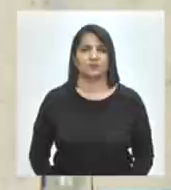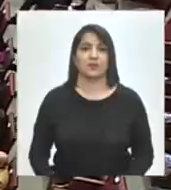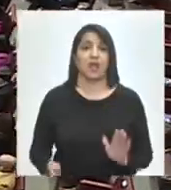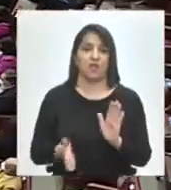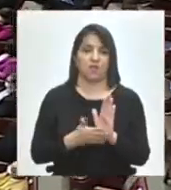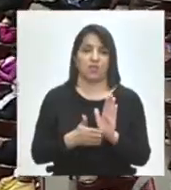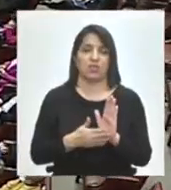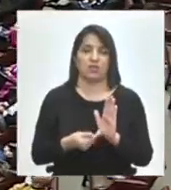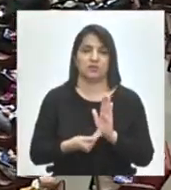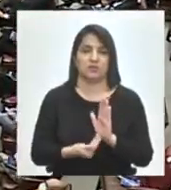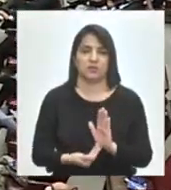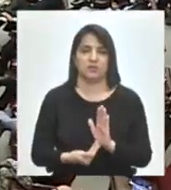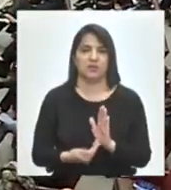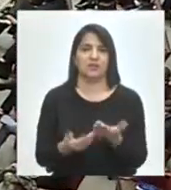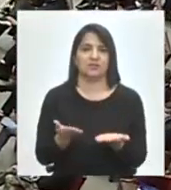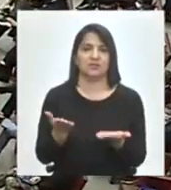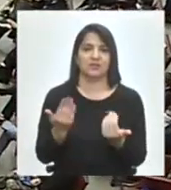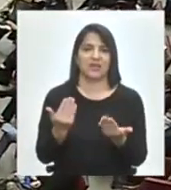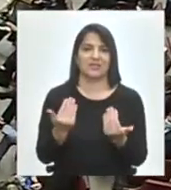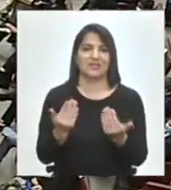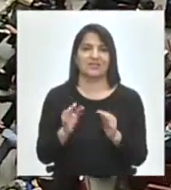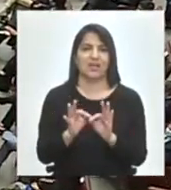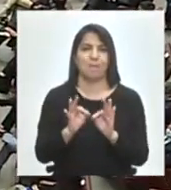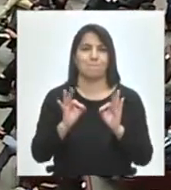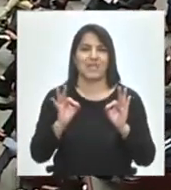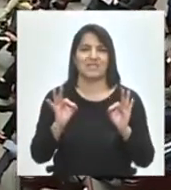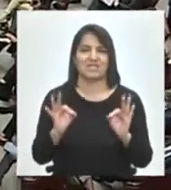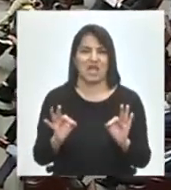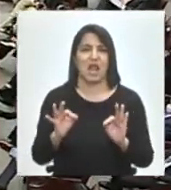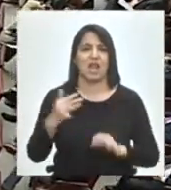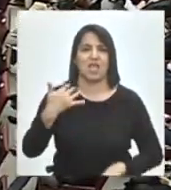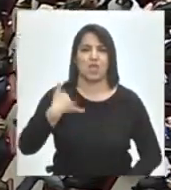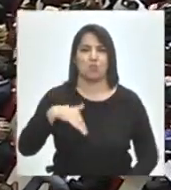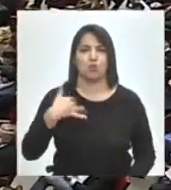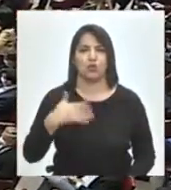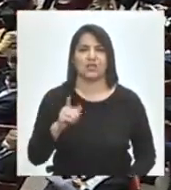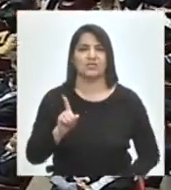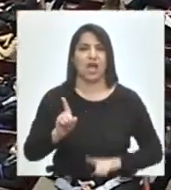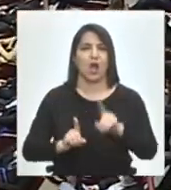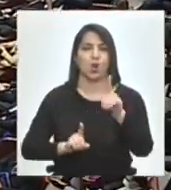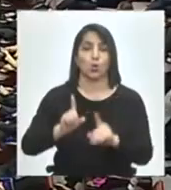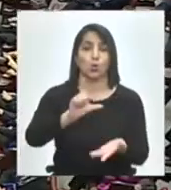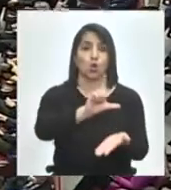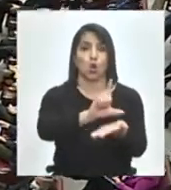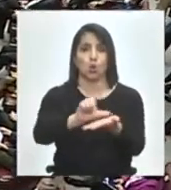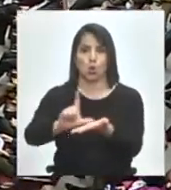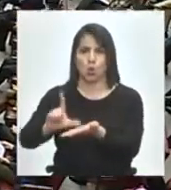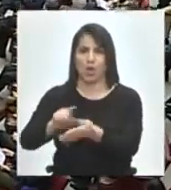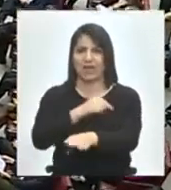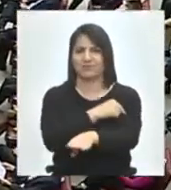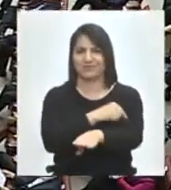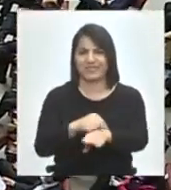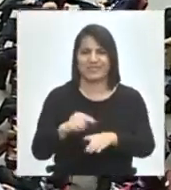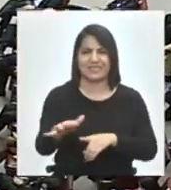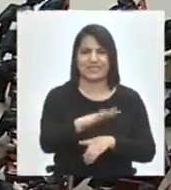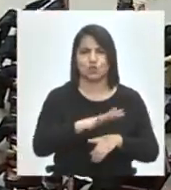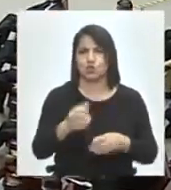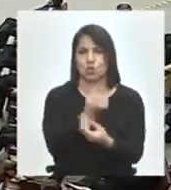Evidentemente, se requiere de un especial énfasis en algunos territorios donde la situación se ha hecho